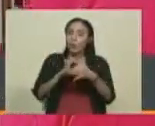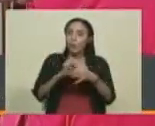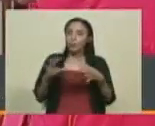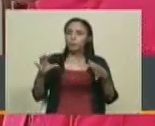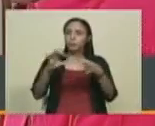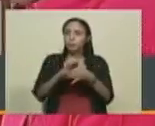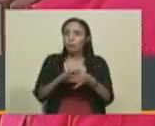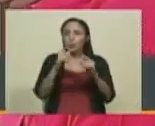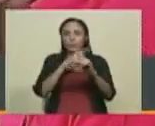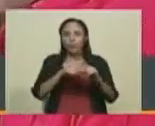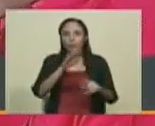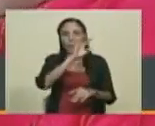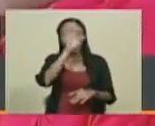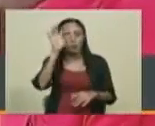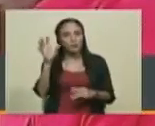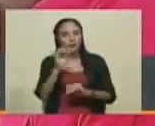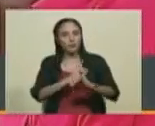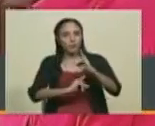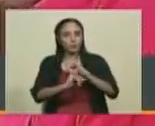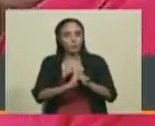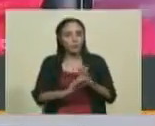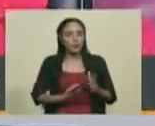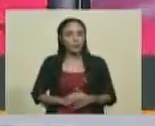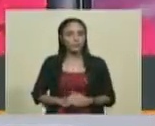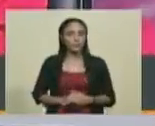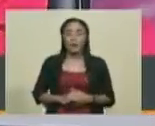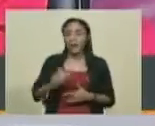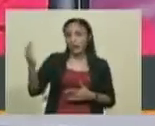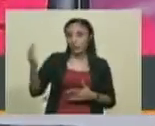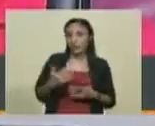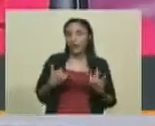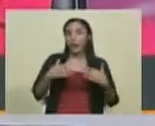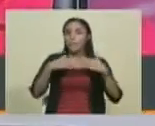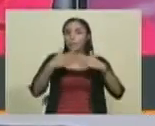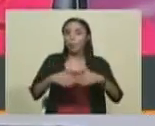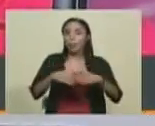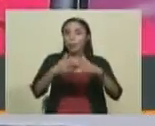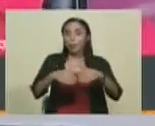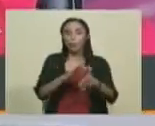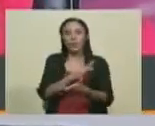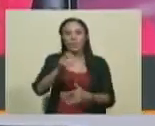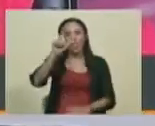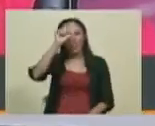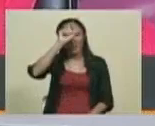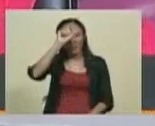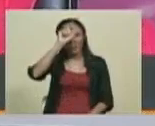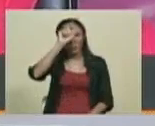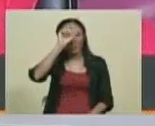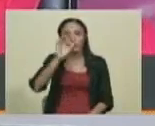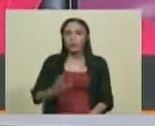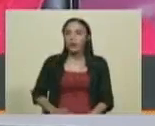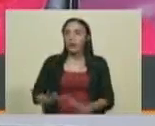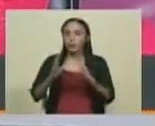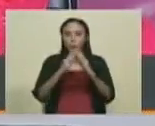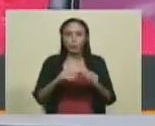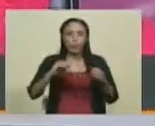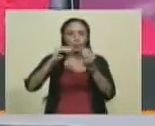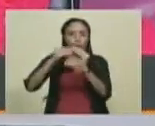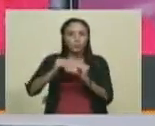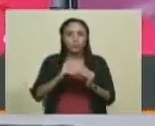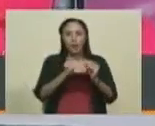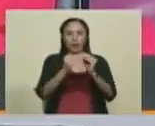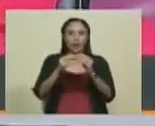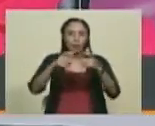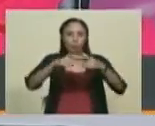nivel internacional. Ya viene en camino un buque de exploración de Egipto para hacer todo lo que es las reparaciones de